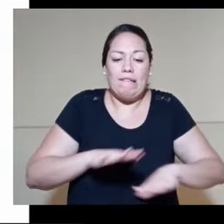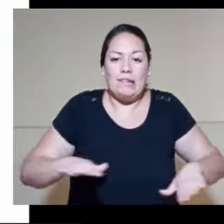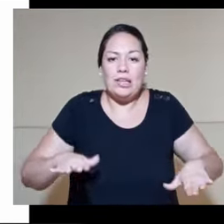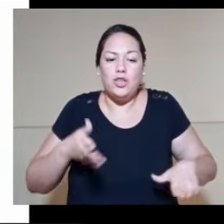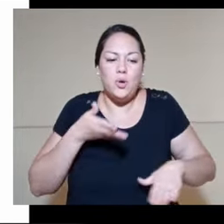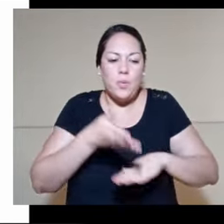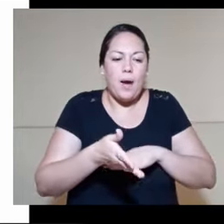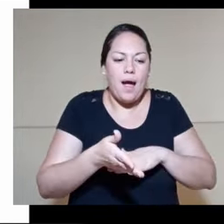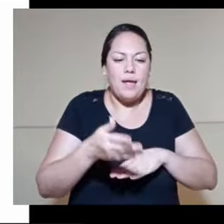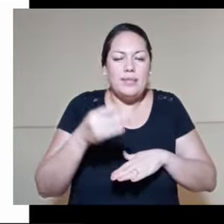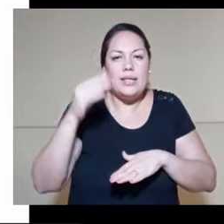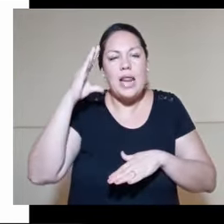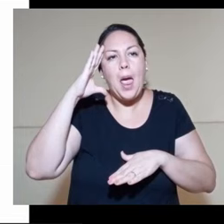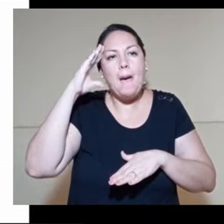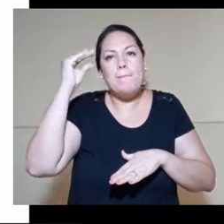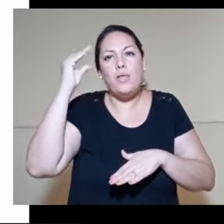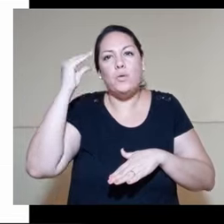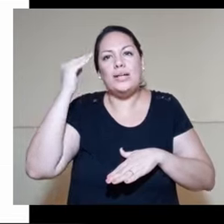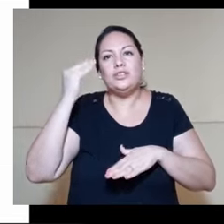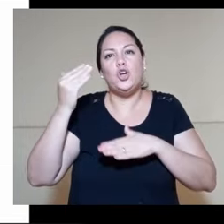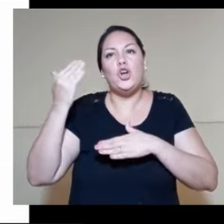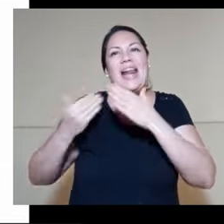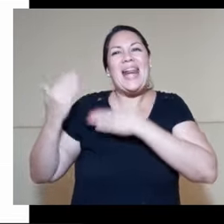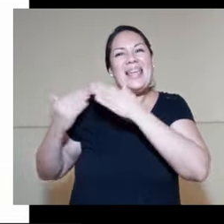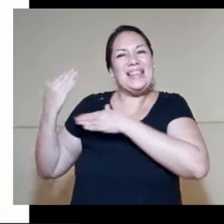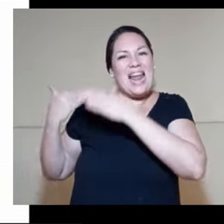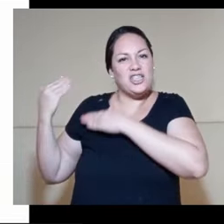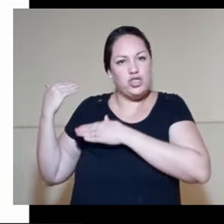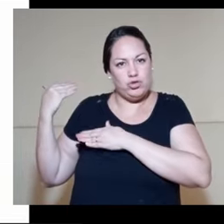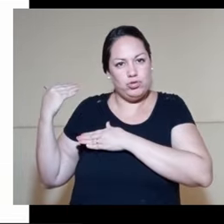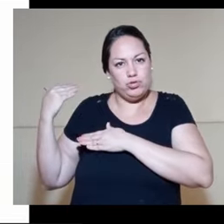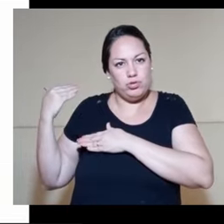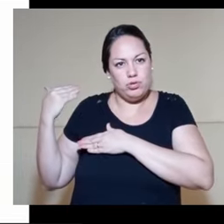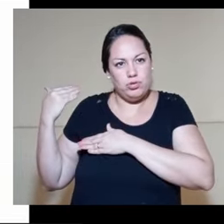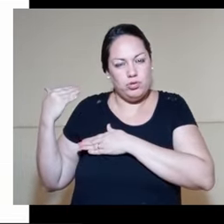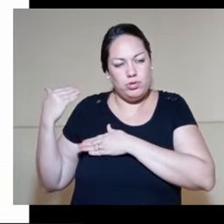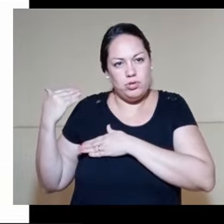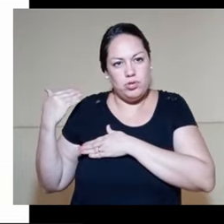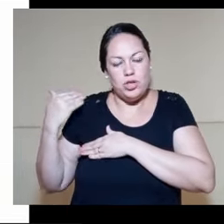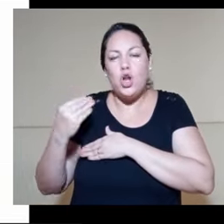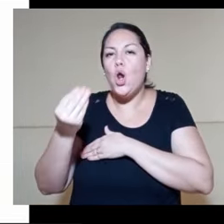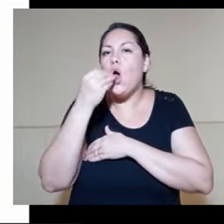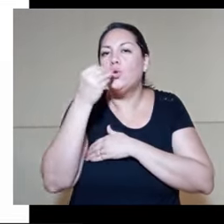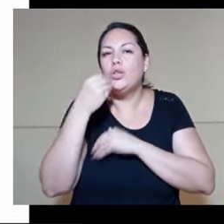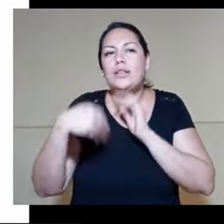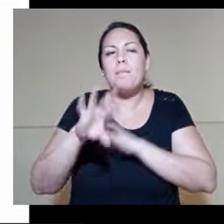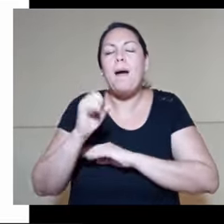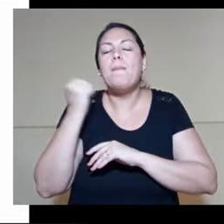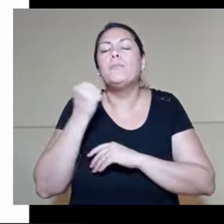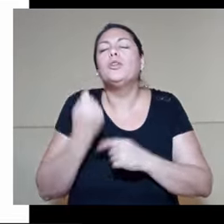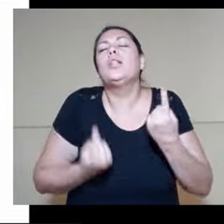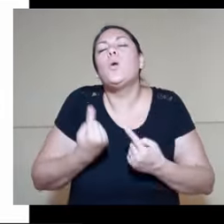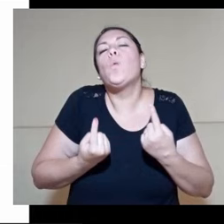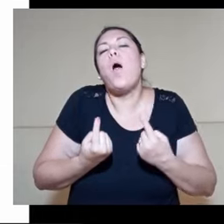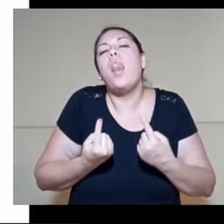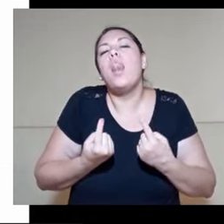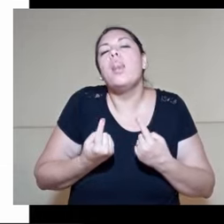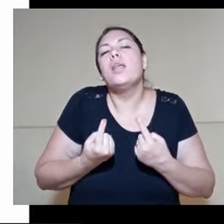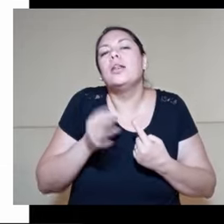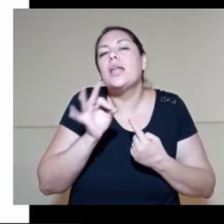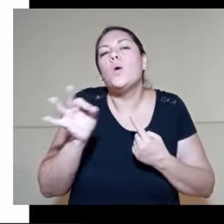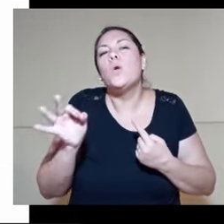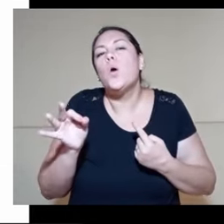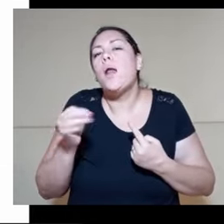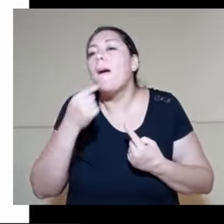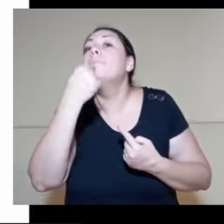pediatra, tiene un retraso madurativo que se llama. Porque ustedes, acuérdense, cuando vieron con la profesora, ¿cuáles son los principales nutrientes de